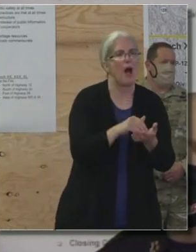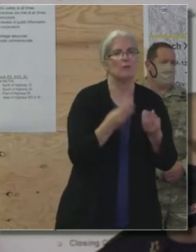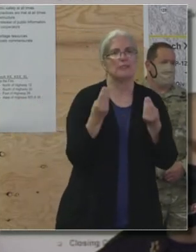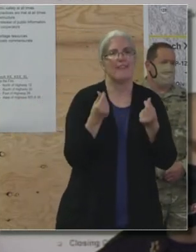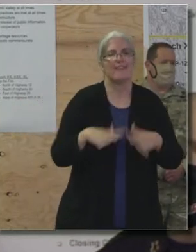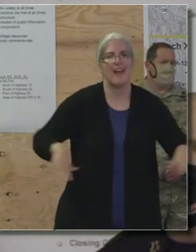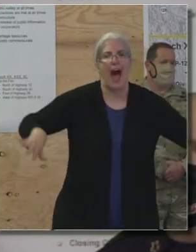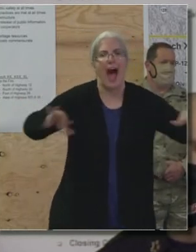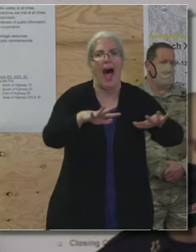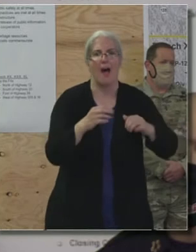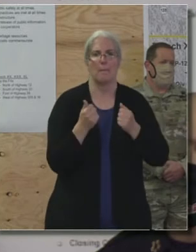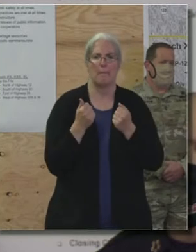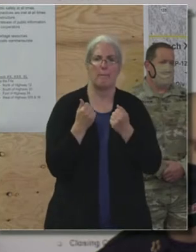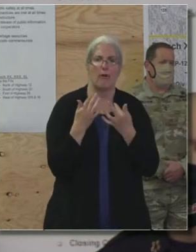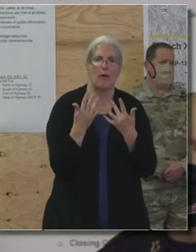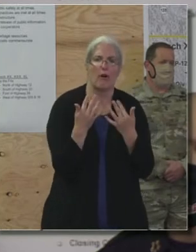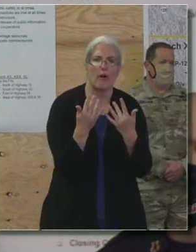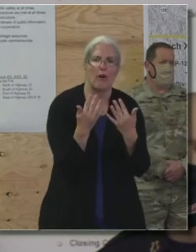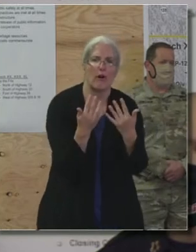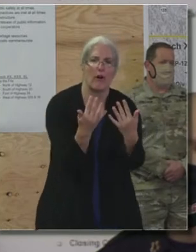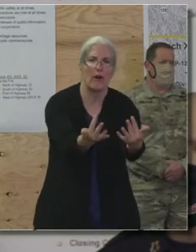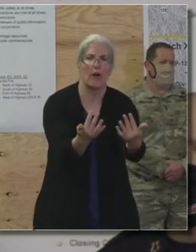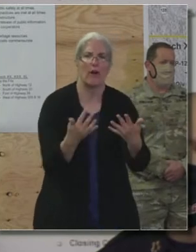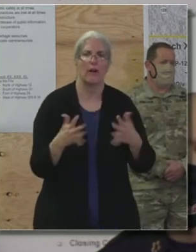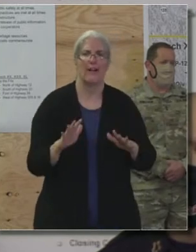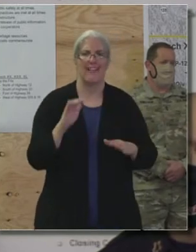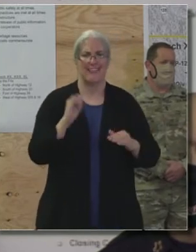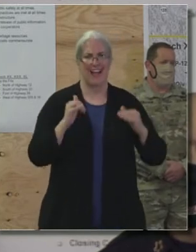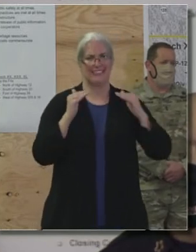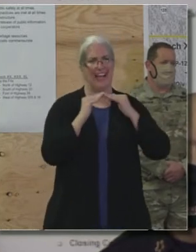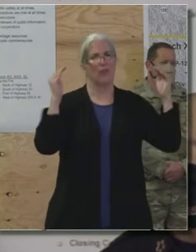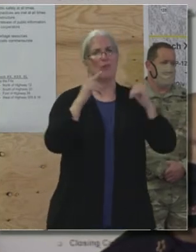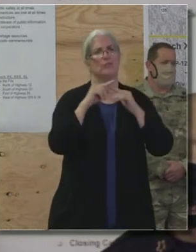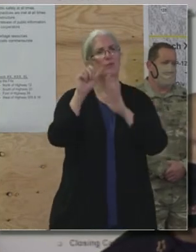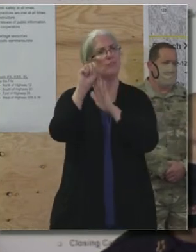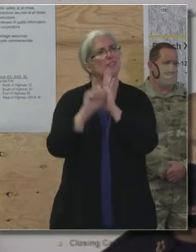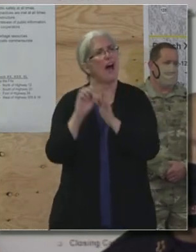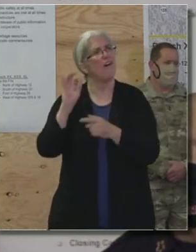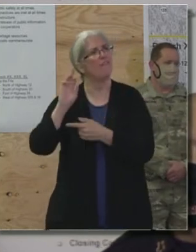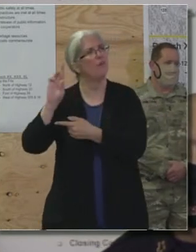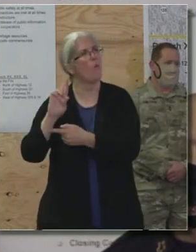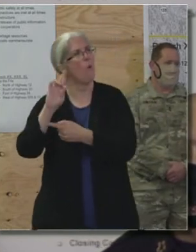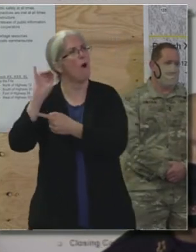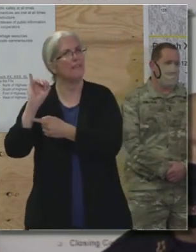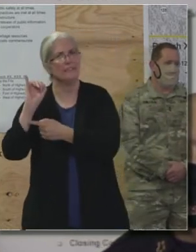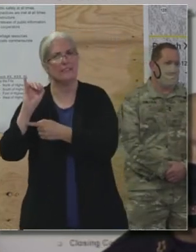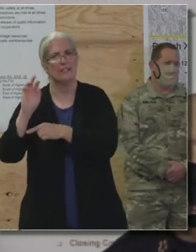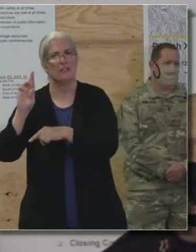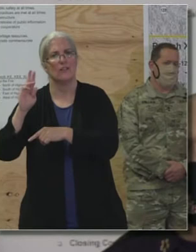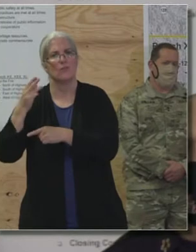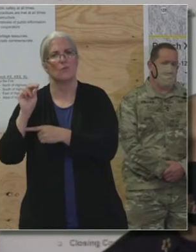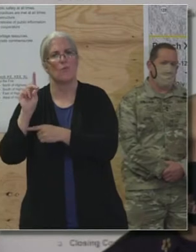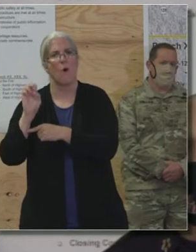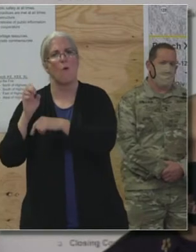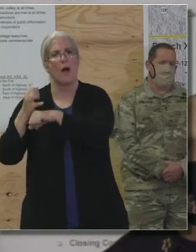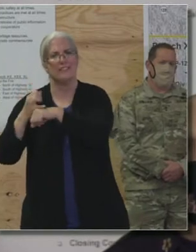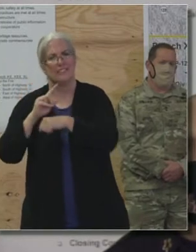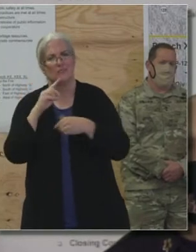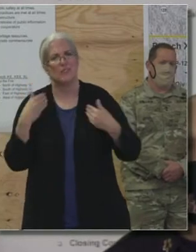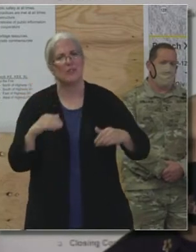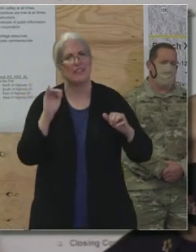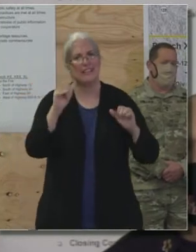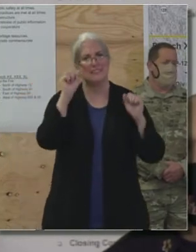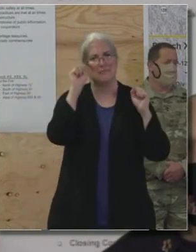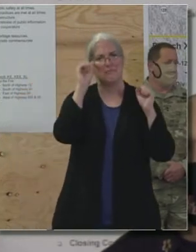en el estado de california el equivalente al estado de ebro braile simplemente no se había visto algo como esto en